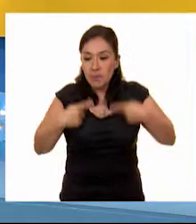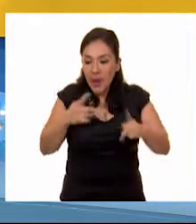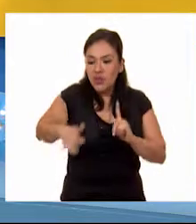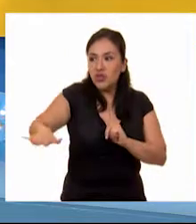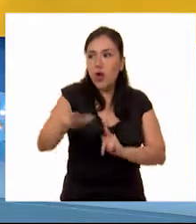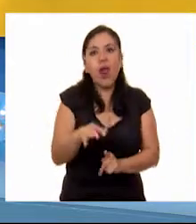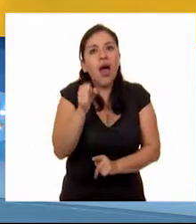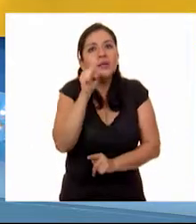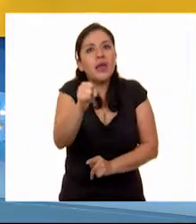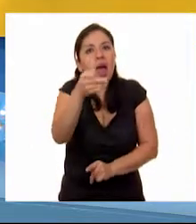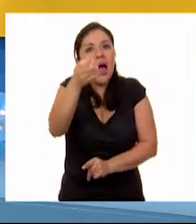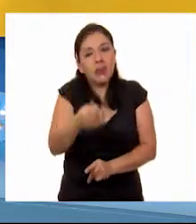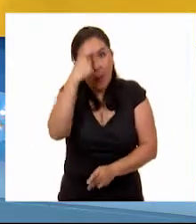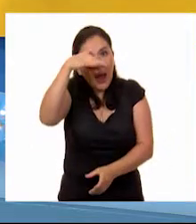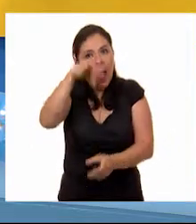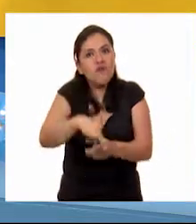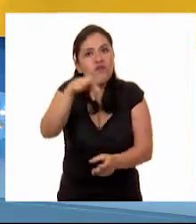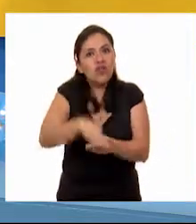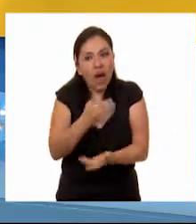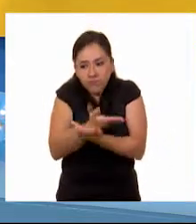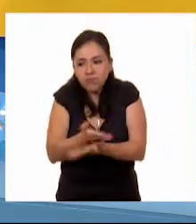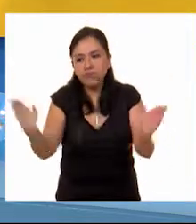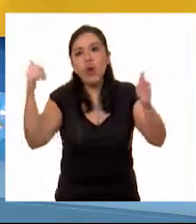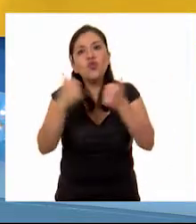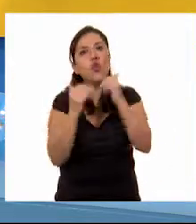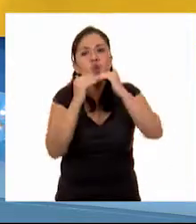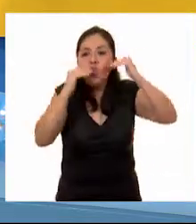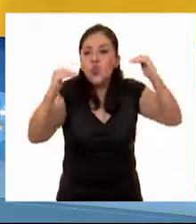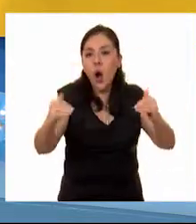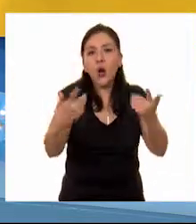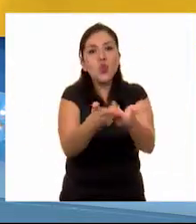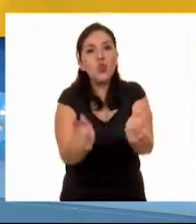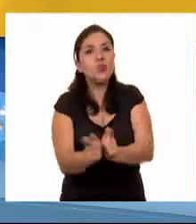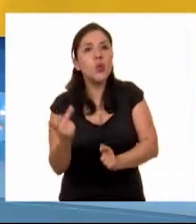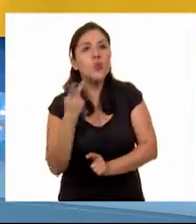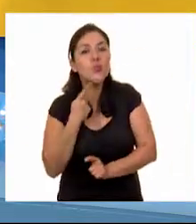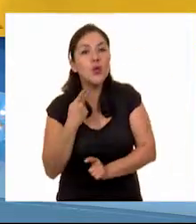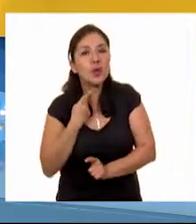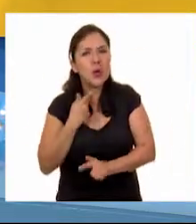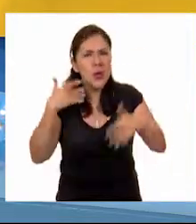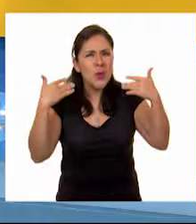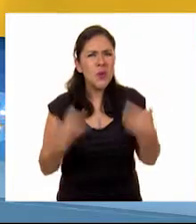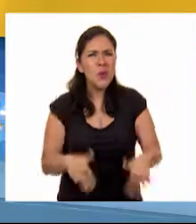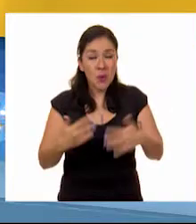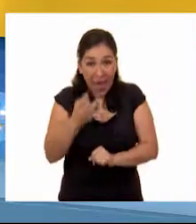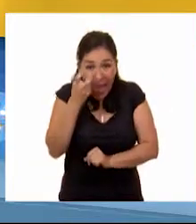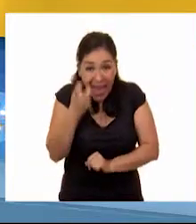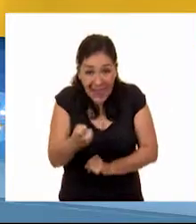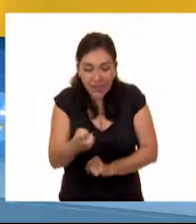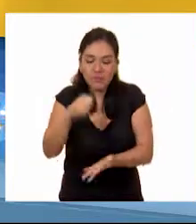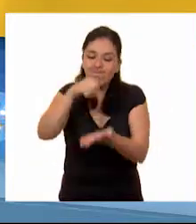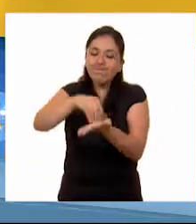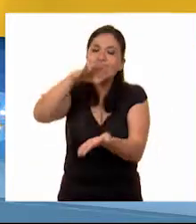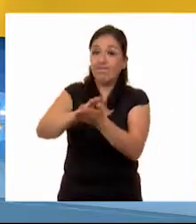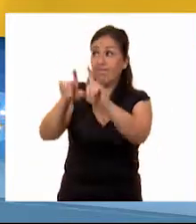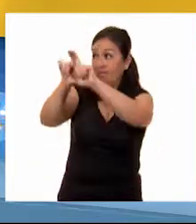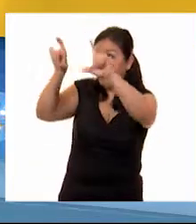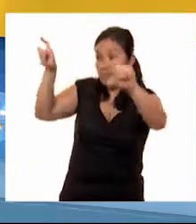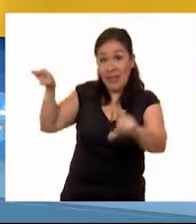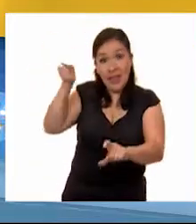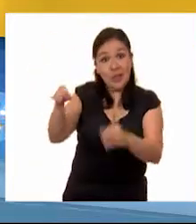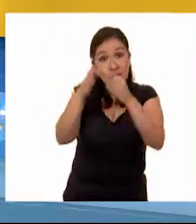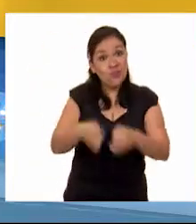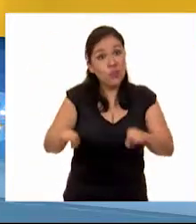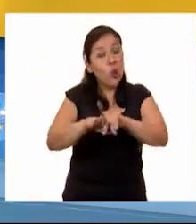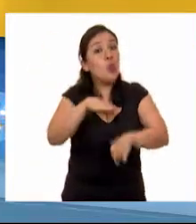estaba ejerciendo su derecho a votar en un escenario de igualdad de partidos políticos. Por ello, vamos a marcar en nuestra línea del tiempo